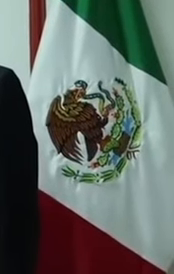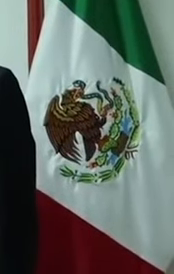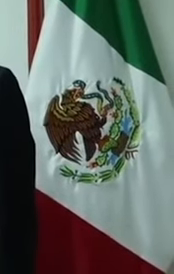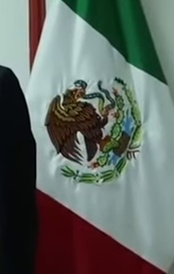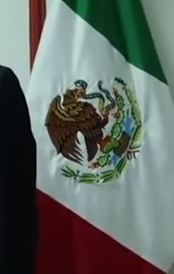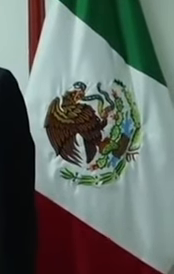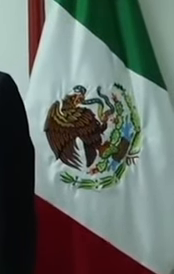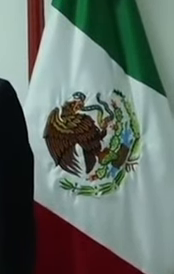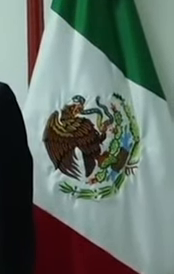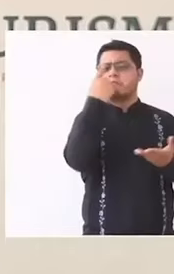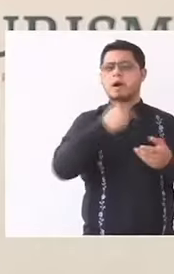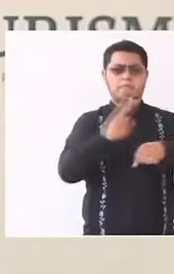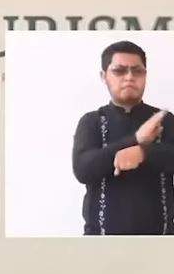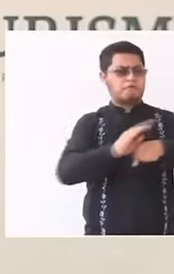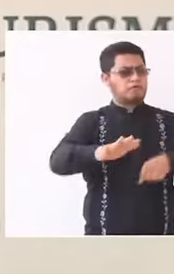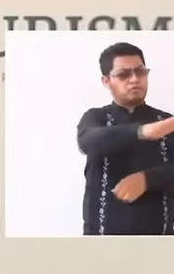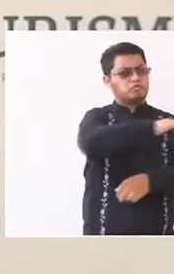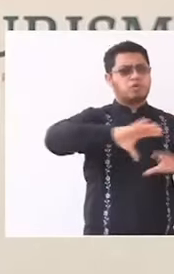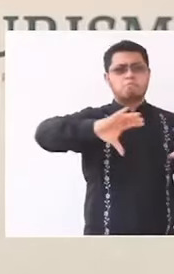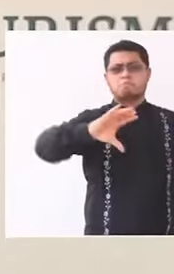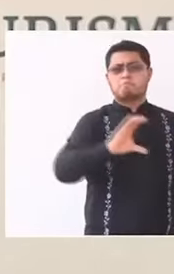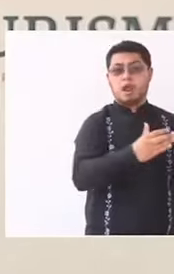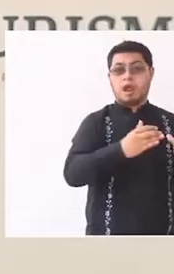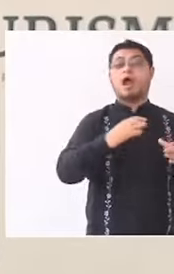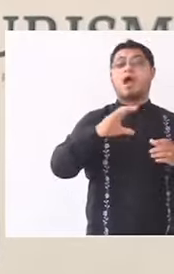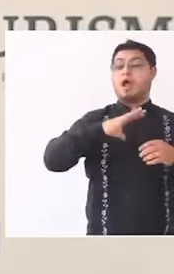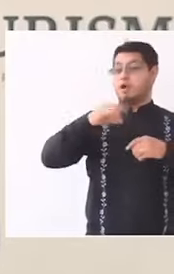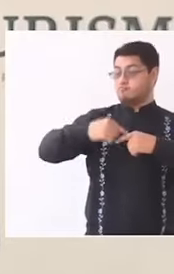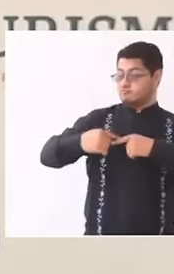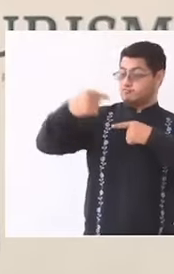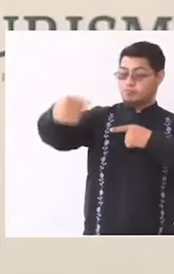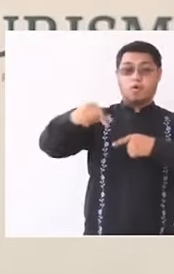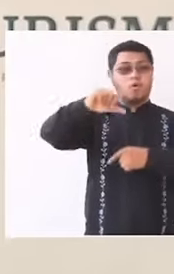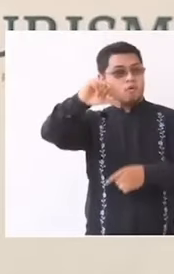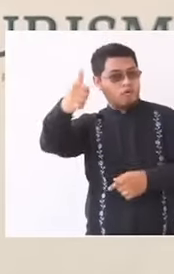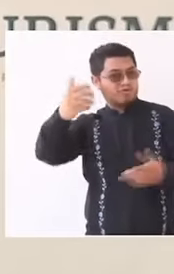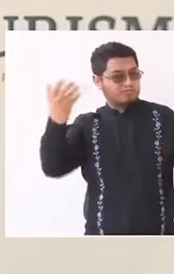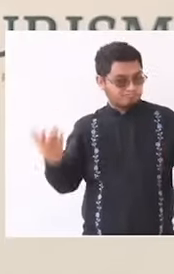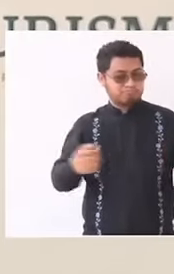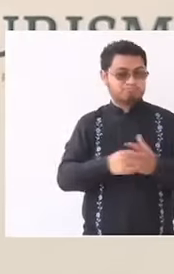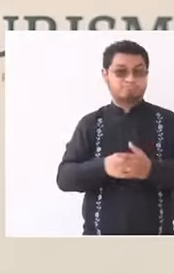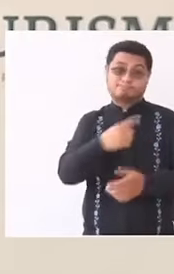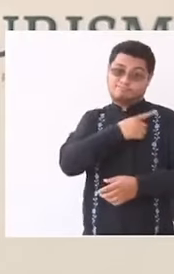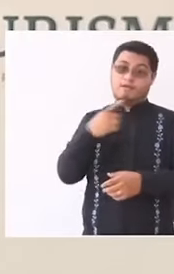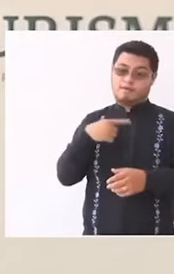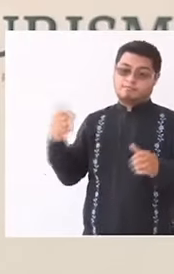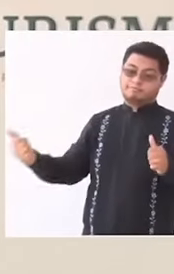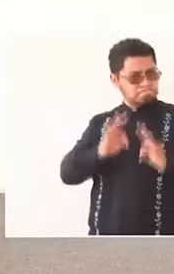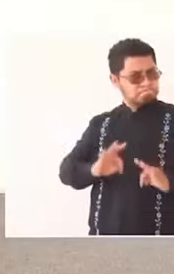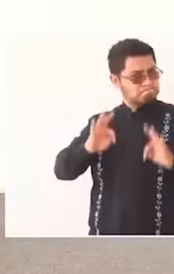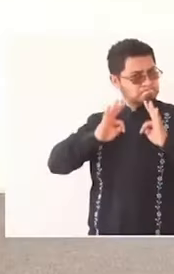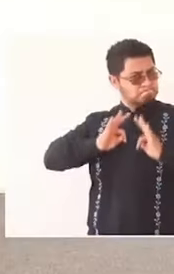toda la población y vivir ellos como hombres ricos. Esta nueva presidenta